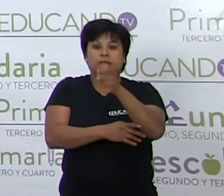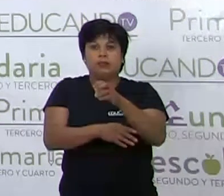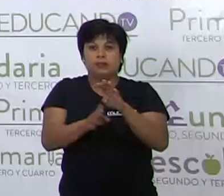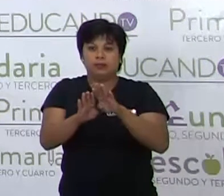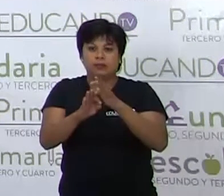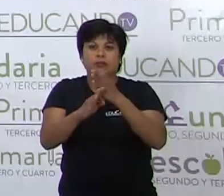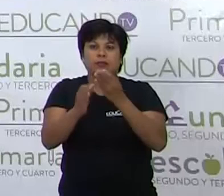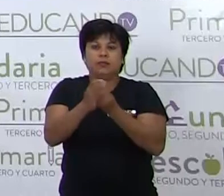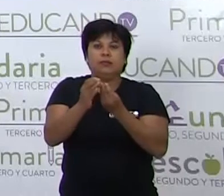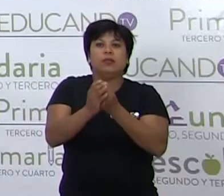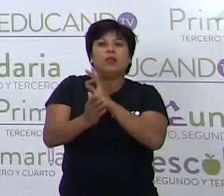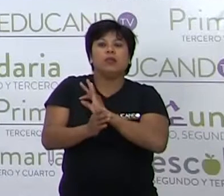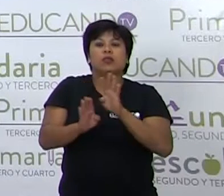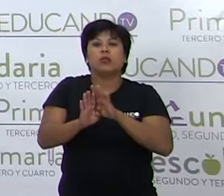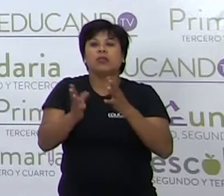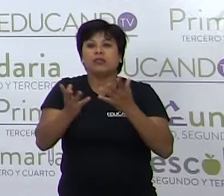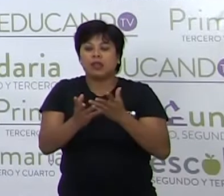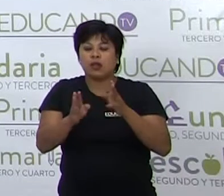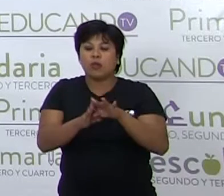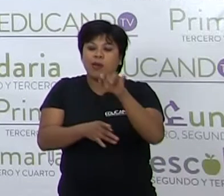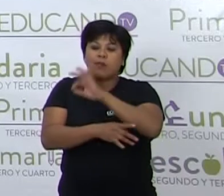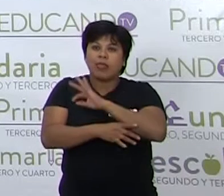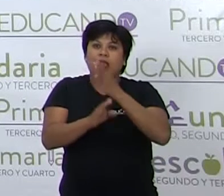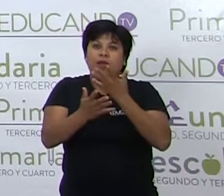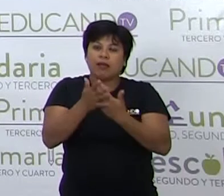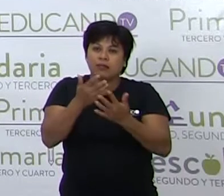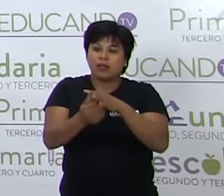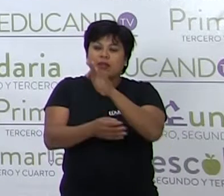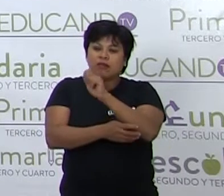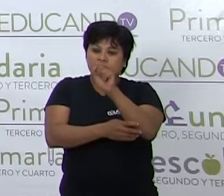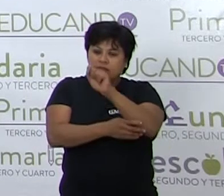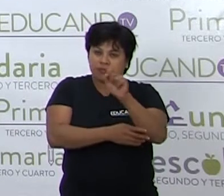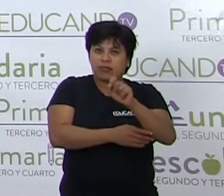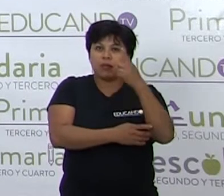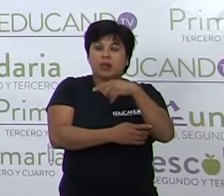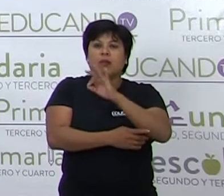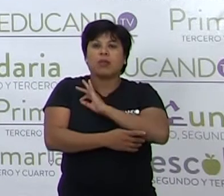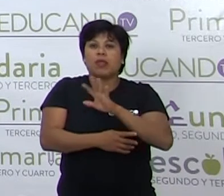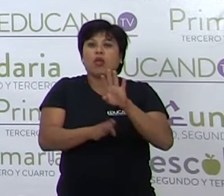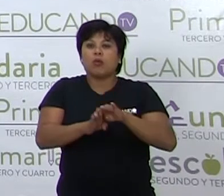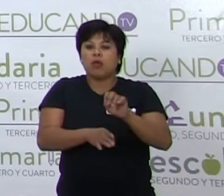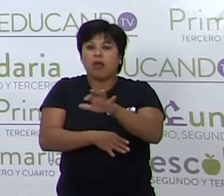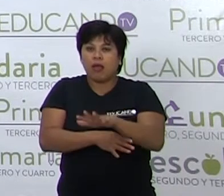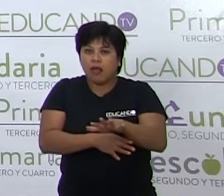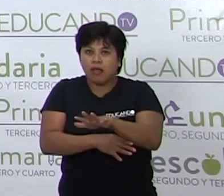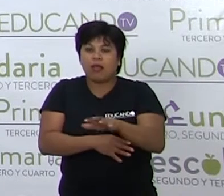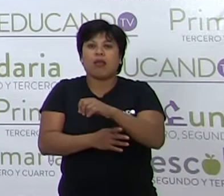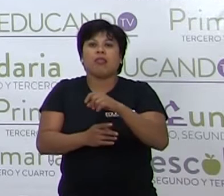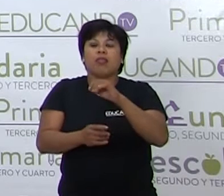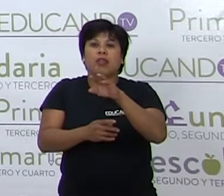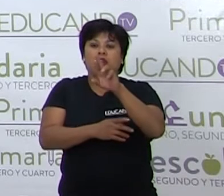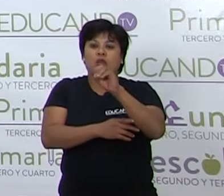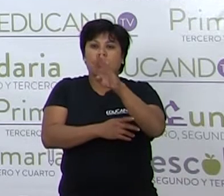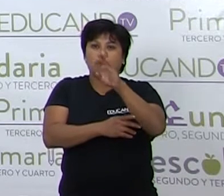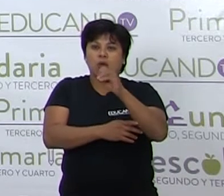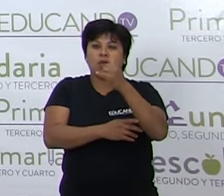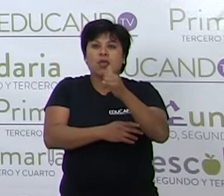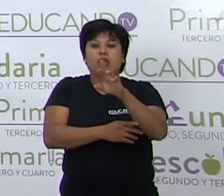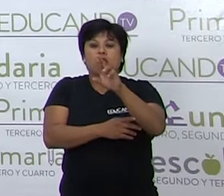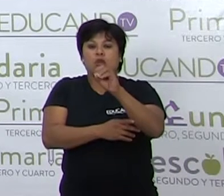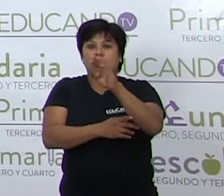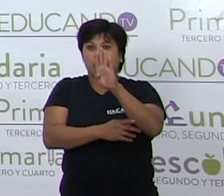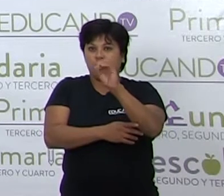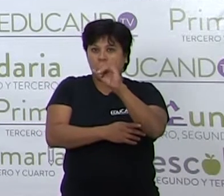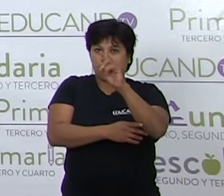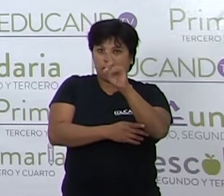vamos a aprender a construir una fórmula o vamos a construir una fórmula para calcular el área del rombo y del romboide siempre